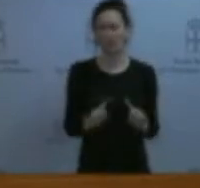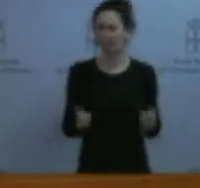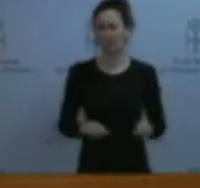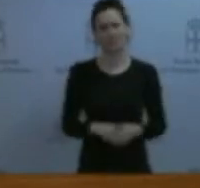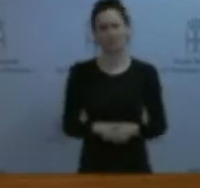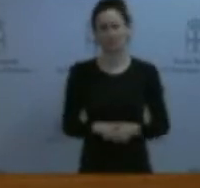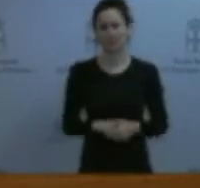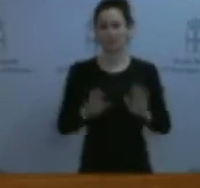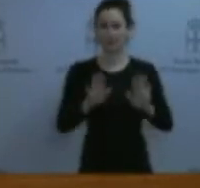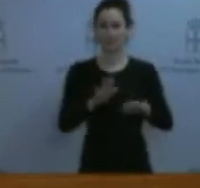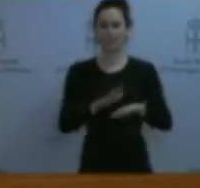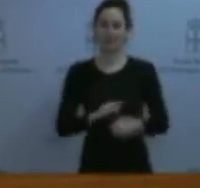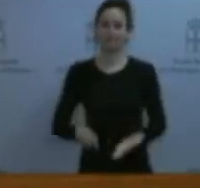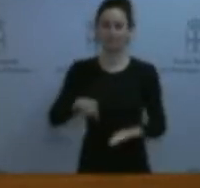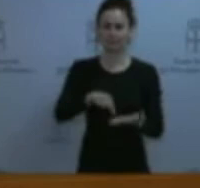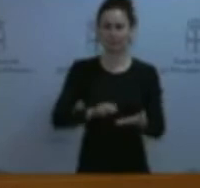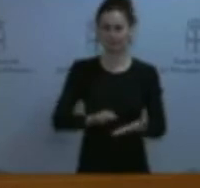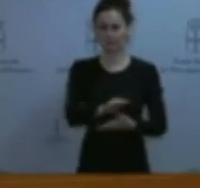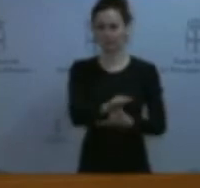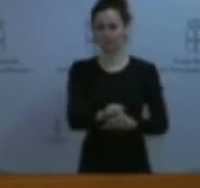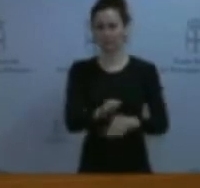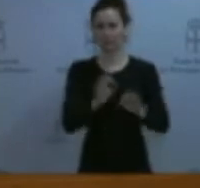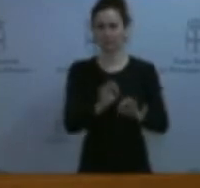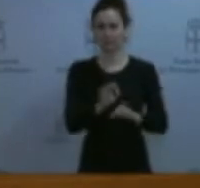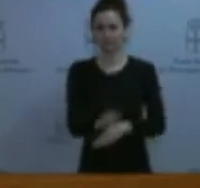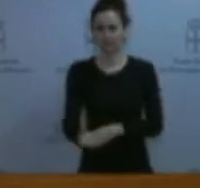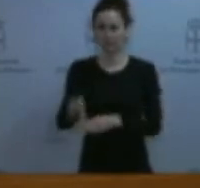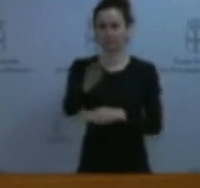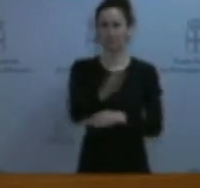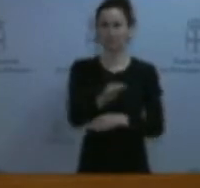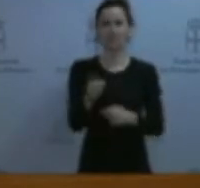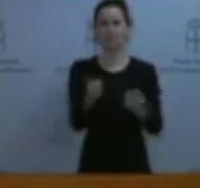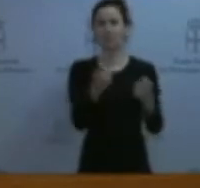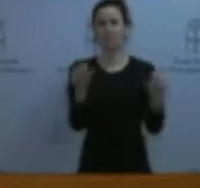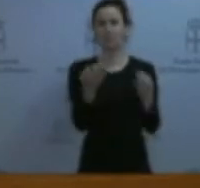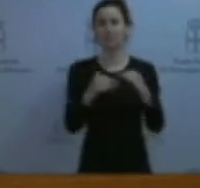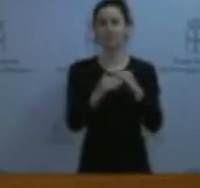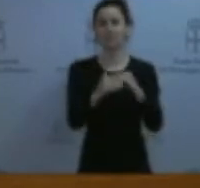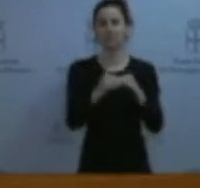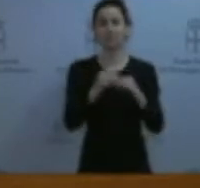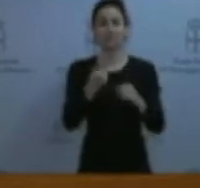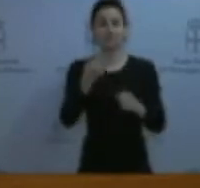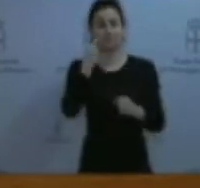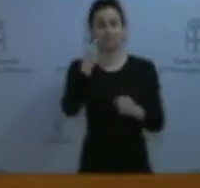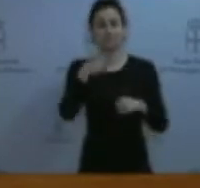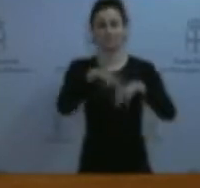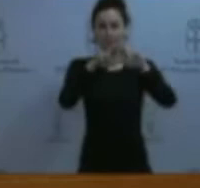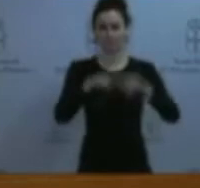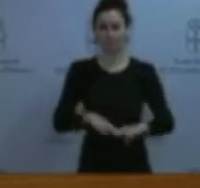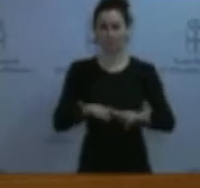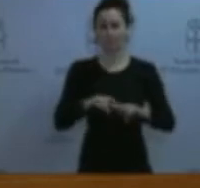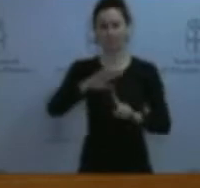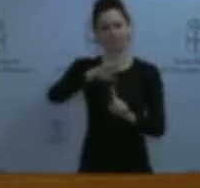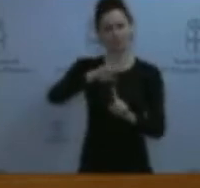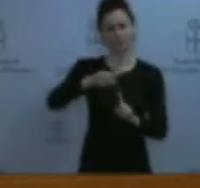Pero para exigir inversiones y mantenimiento, lo que necesitamos es una inspección ambiental fuerte.